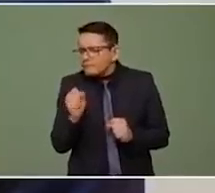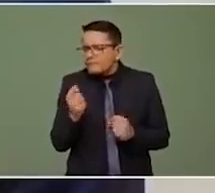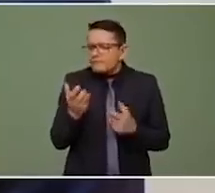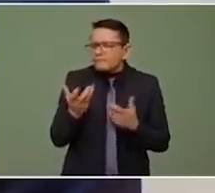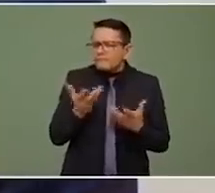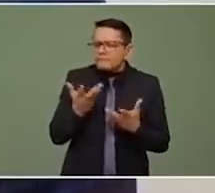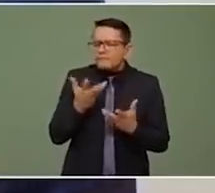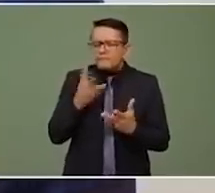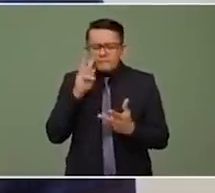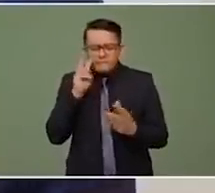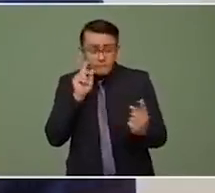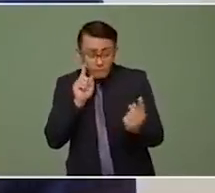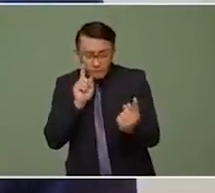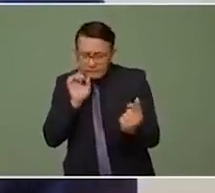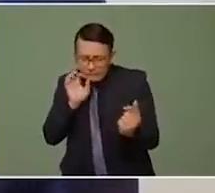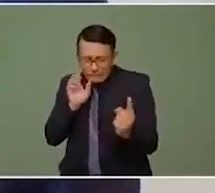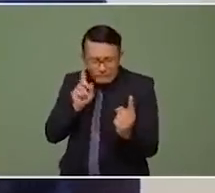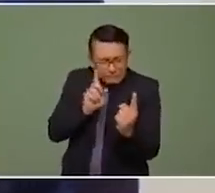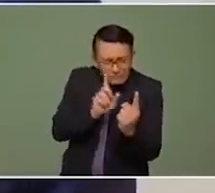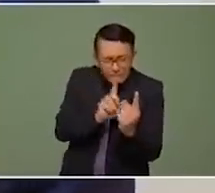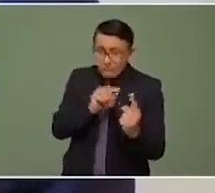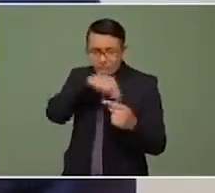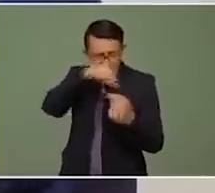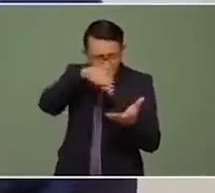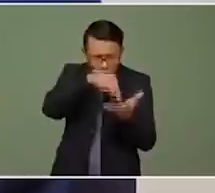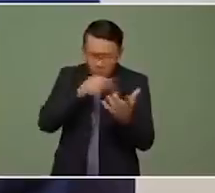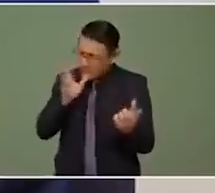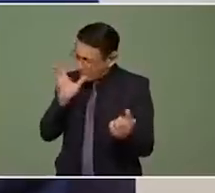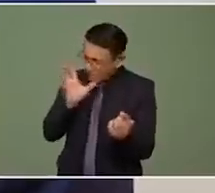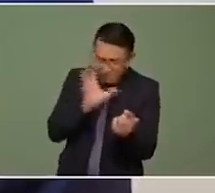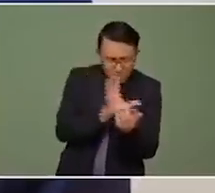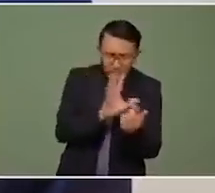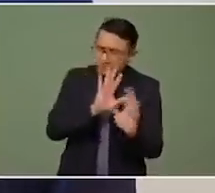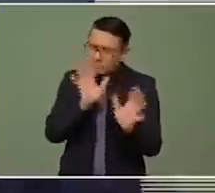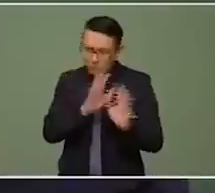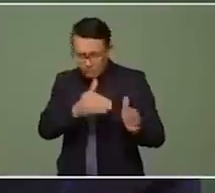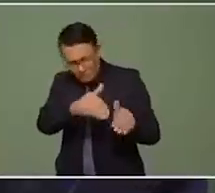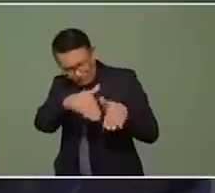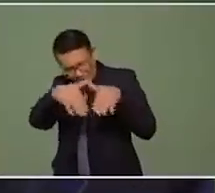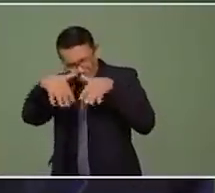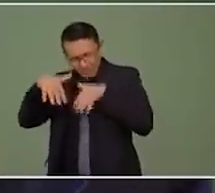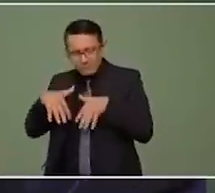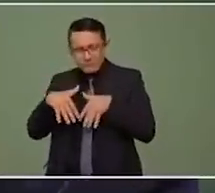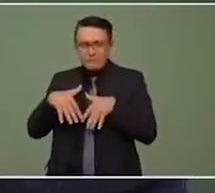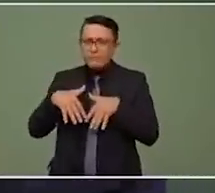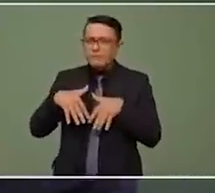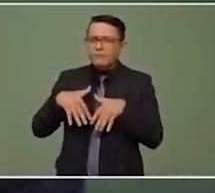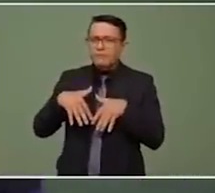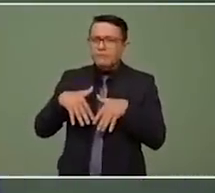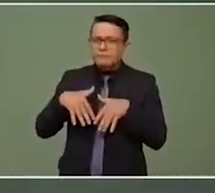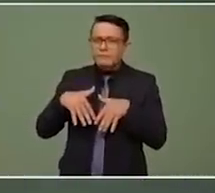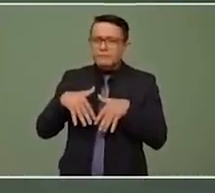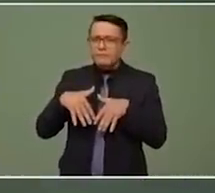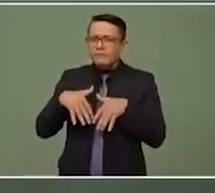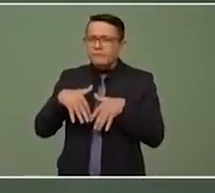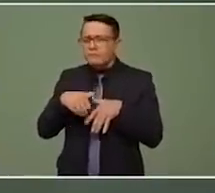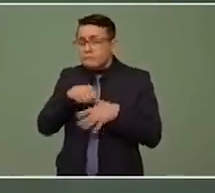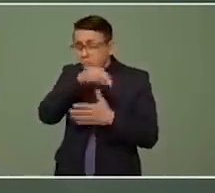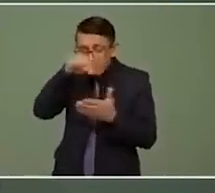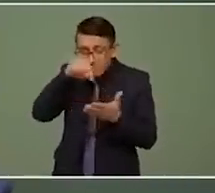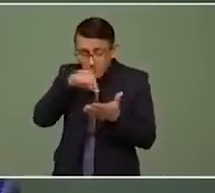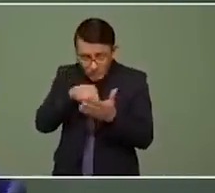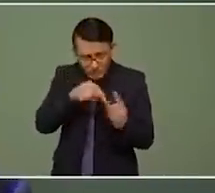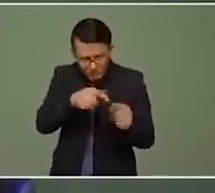se acerque qué se aleje estas fugas